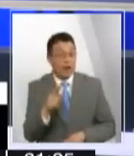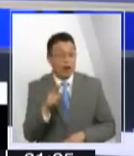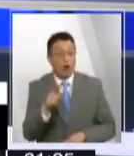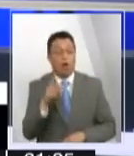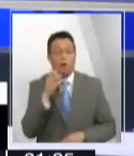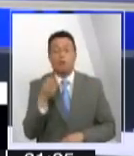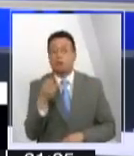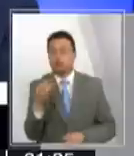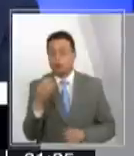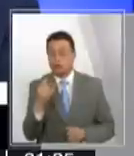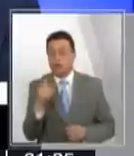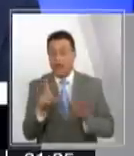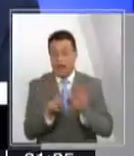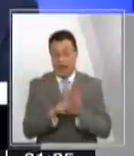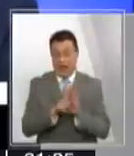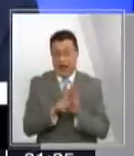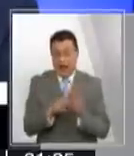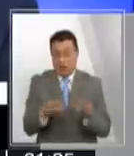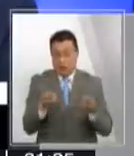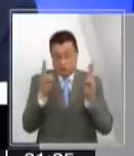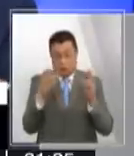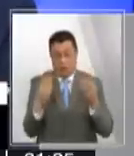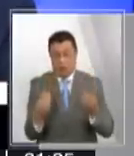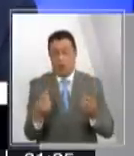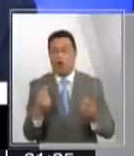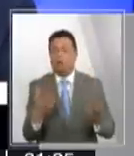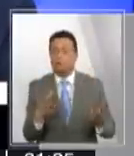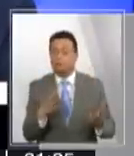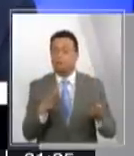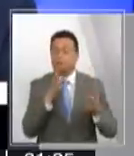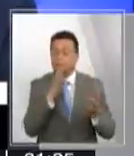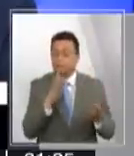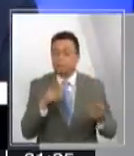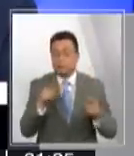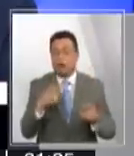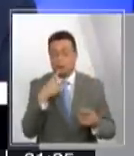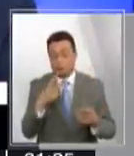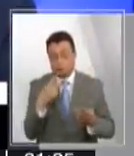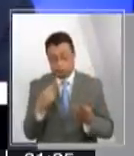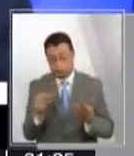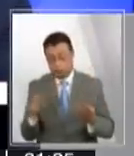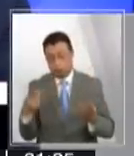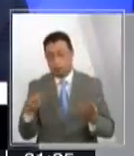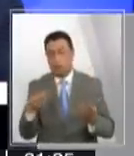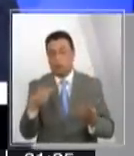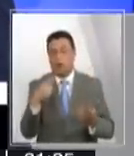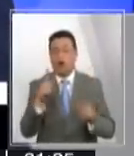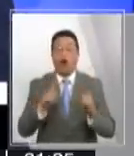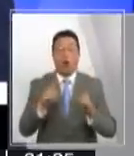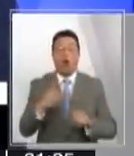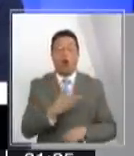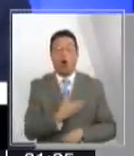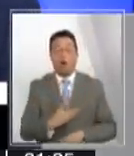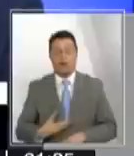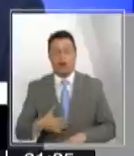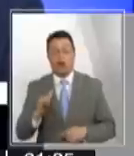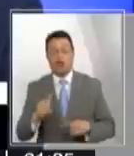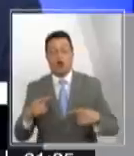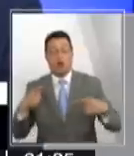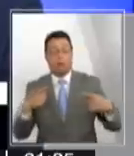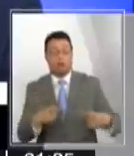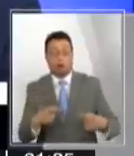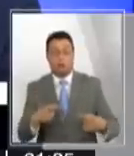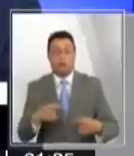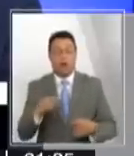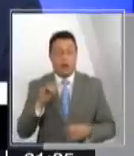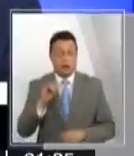cuánta legitimidad. Mire, yo lo que he escuchado hoy día, he revisado las declaraciones de candidatos de gobierno y de oposición. Y en